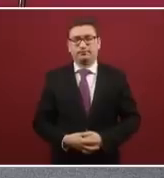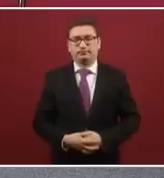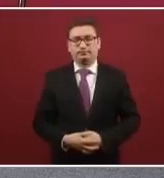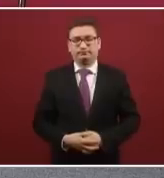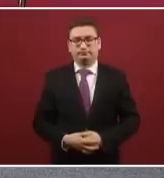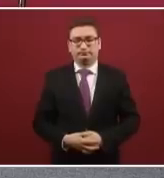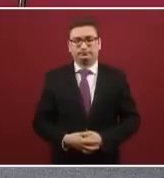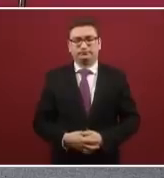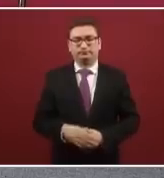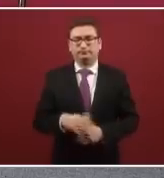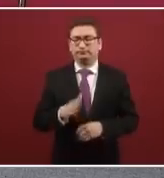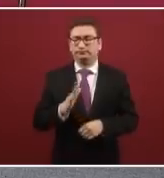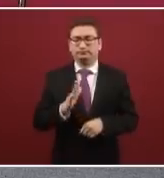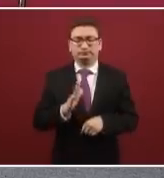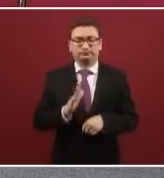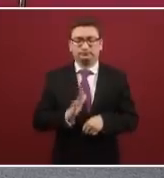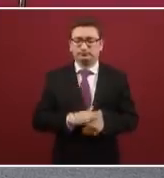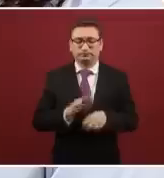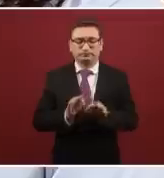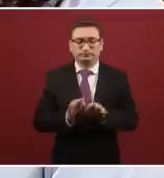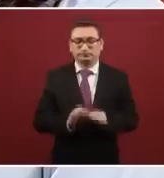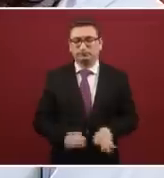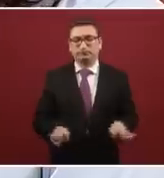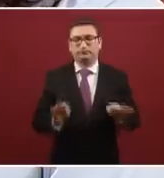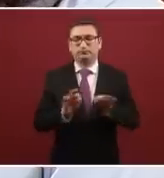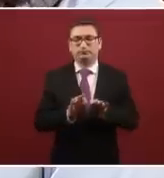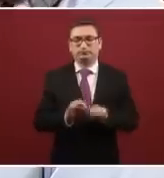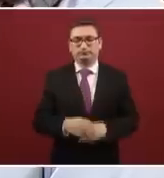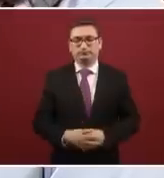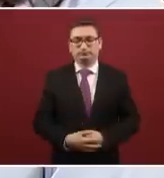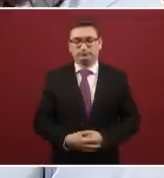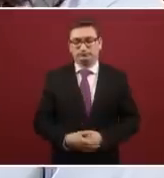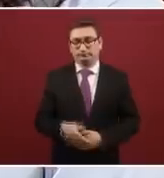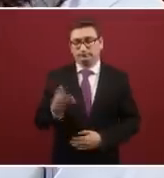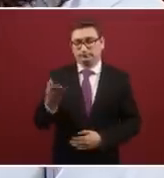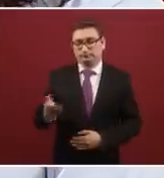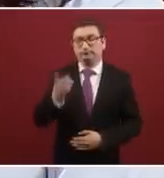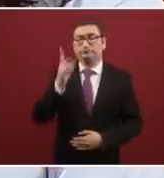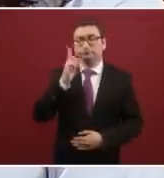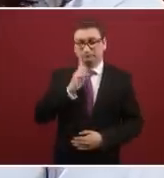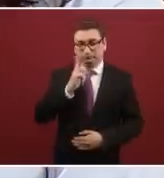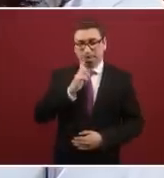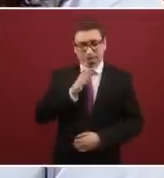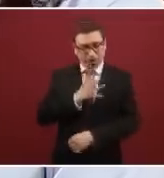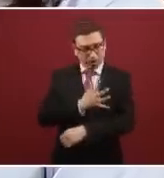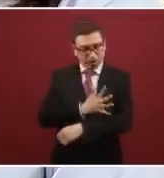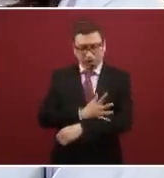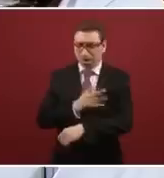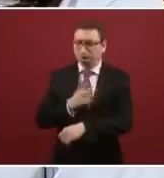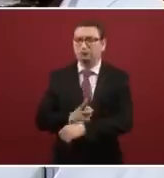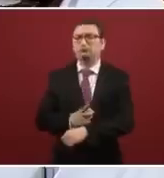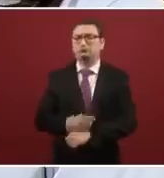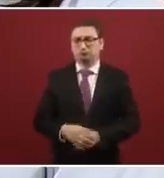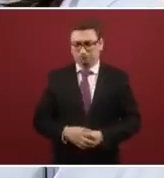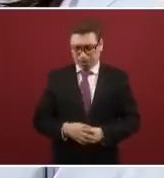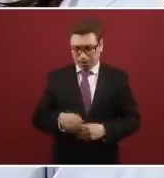2017, y lo más importante de todo, una mujer honesta, consecuente.